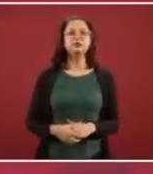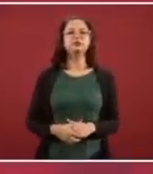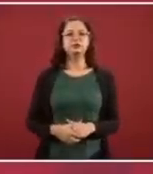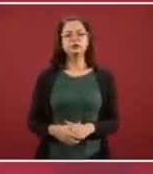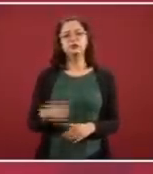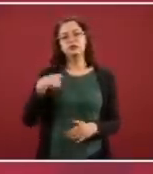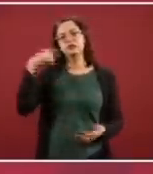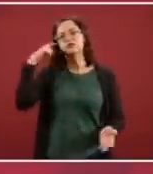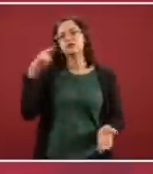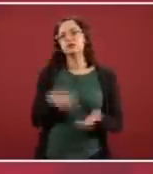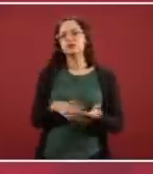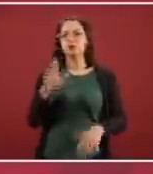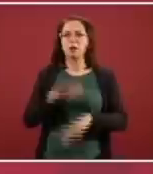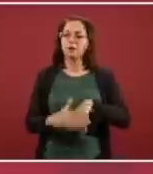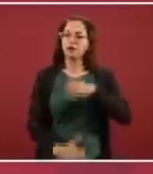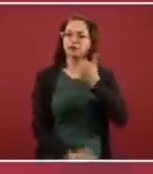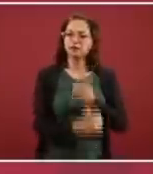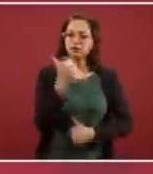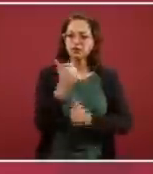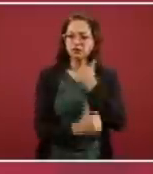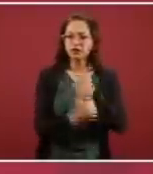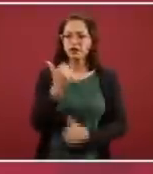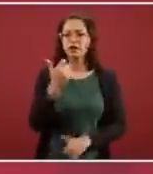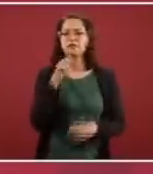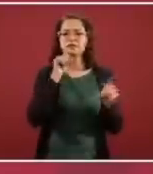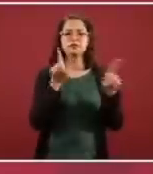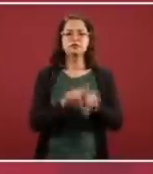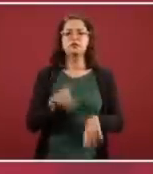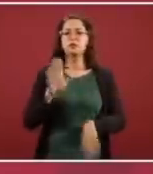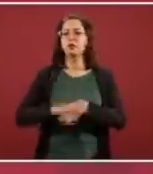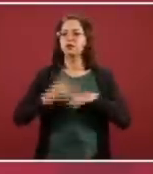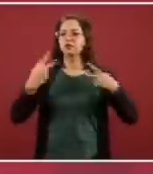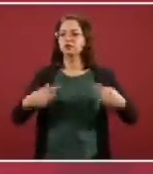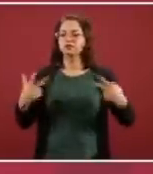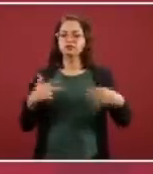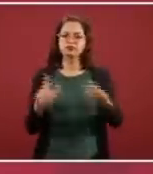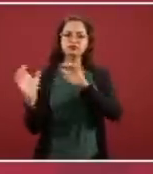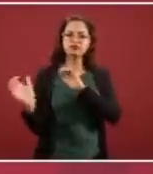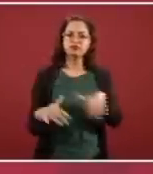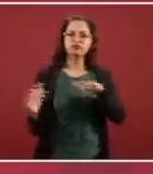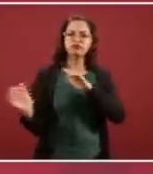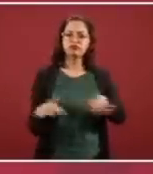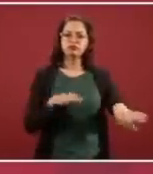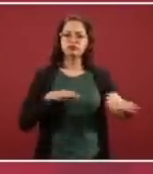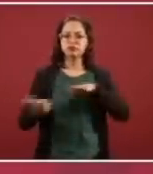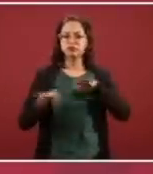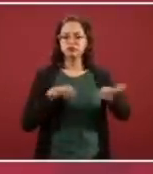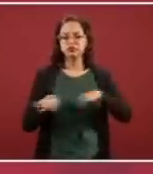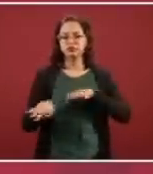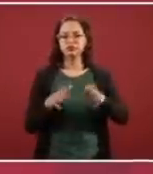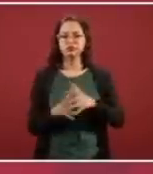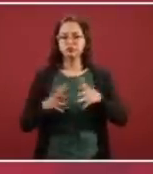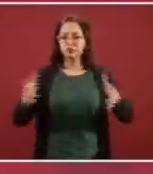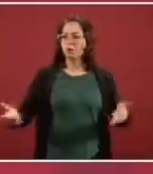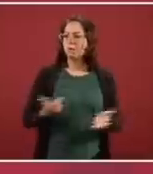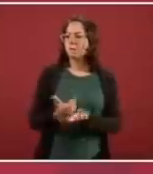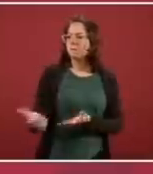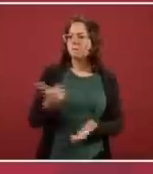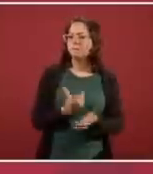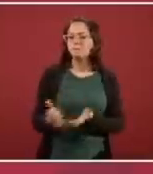yo creo que más ocupación de mano de obra, es decir, más empleo, mejores